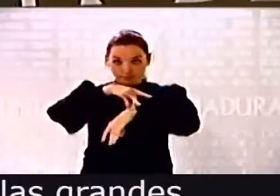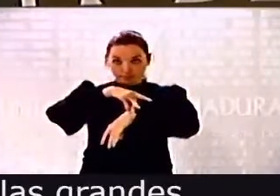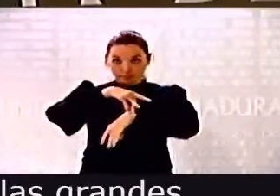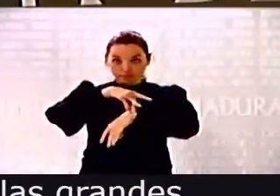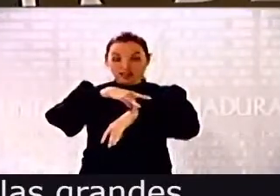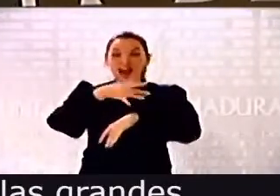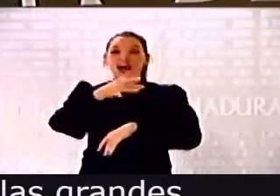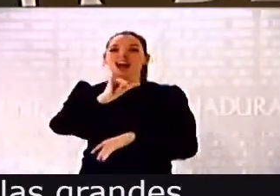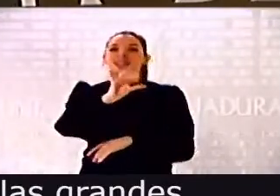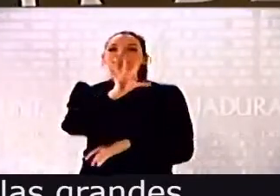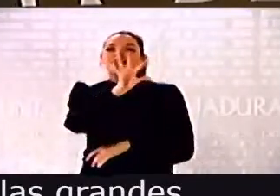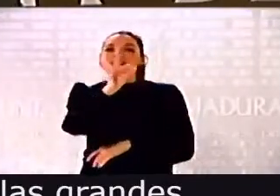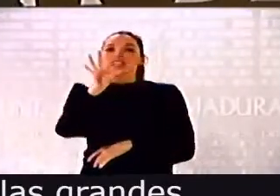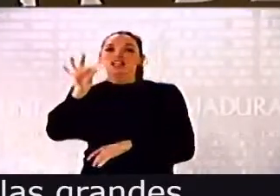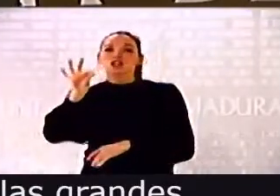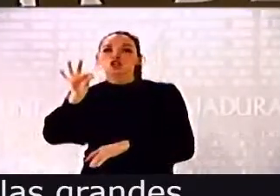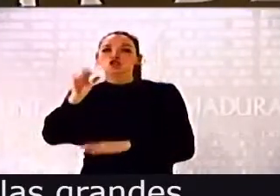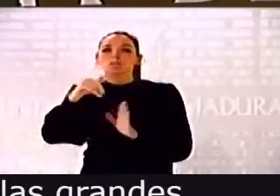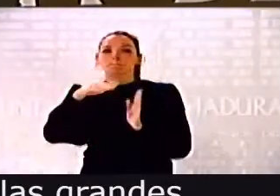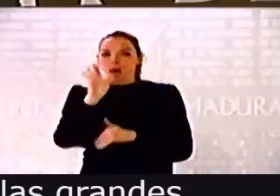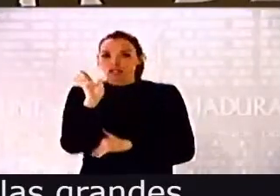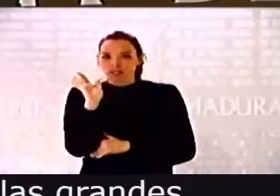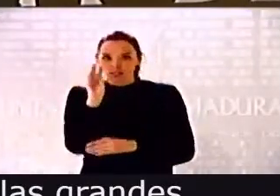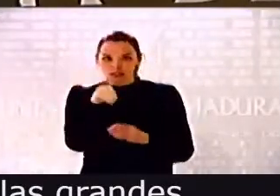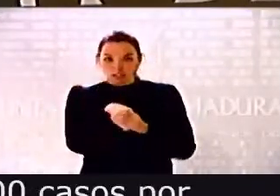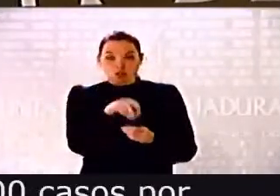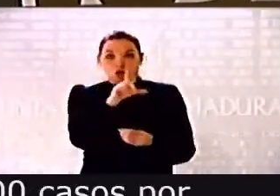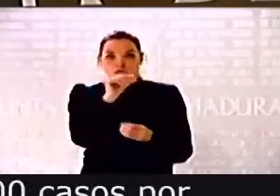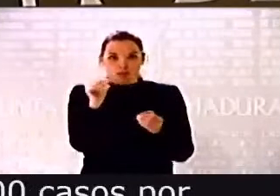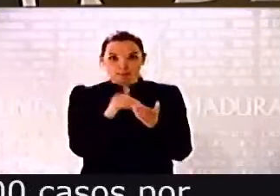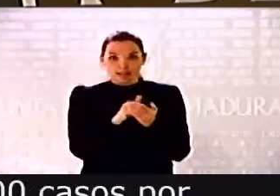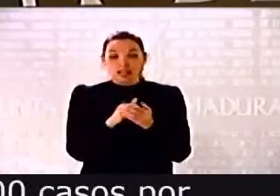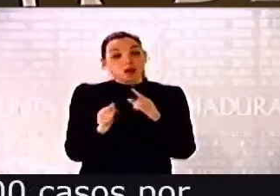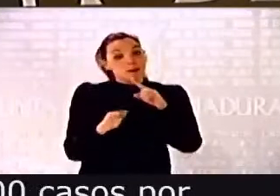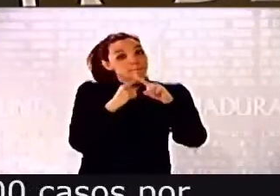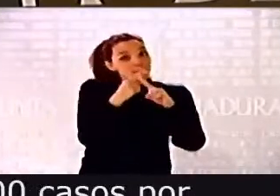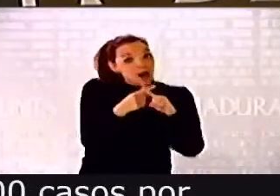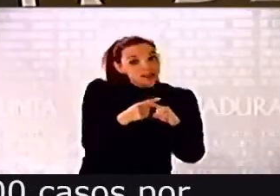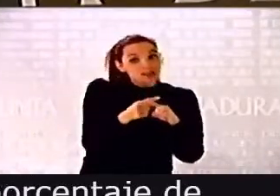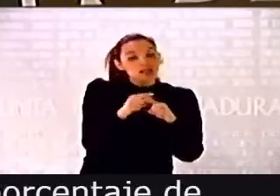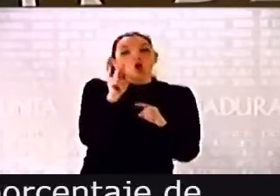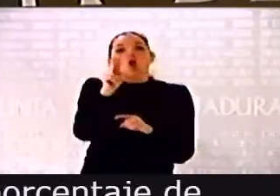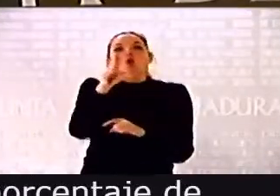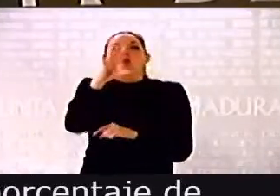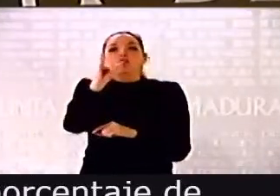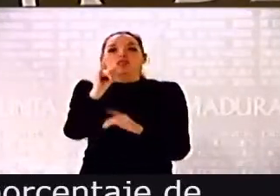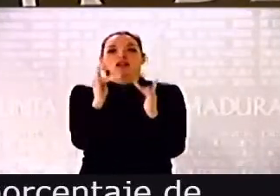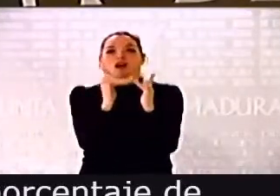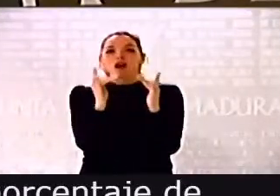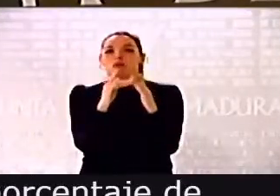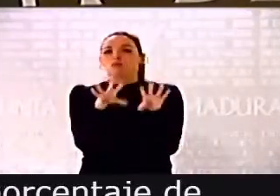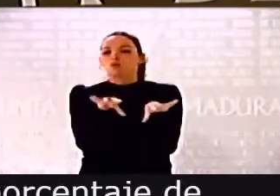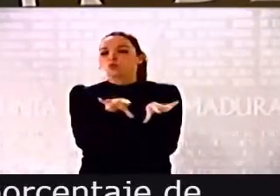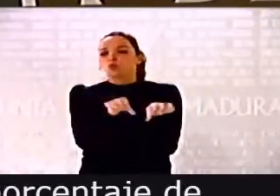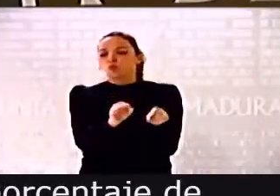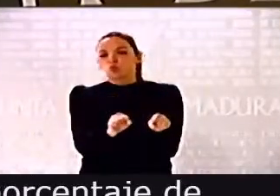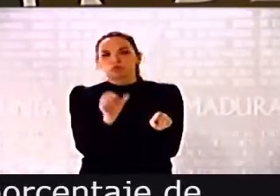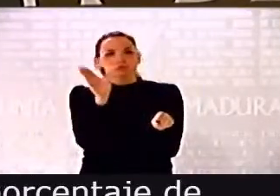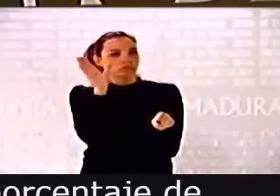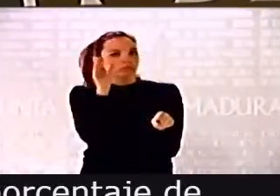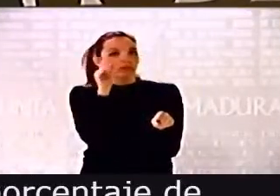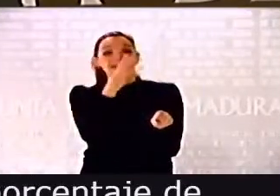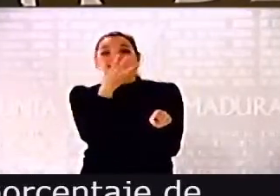habitantes y tiene un porcentaje de ocupación de UCIs por encima del